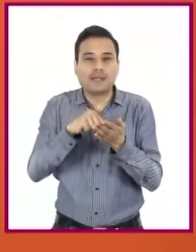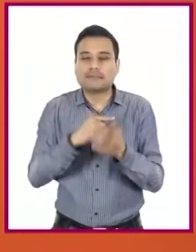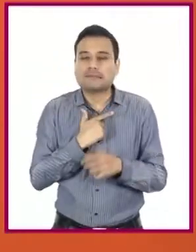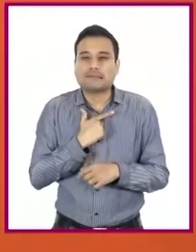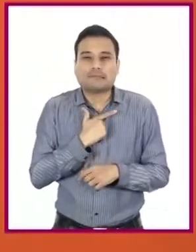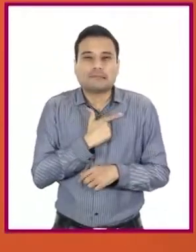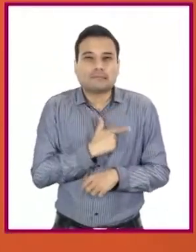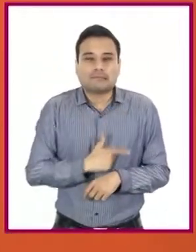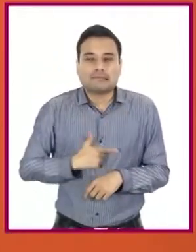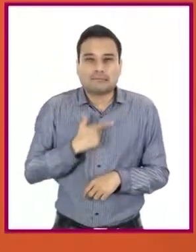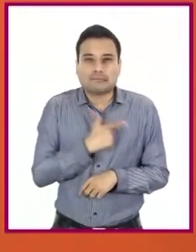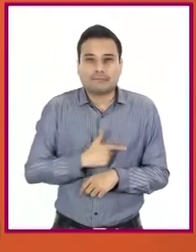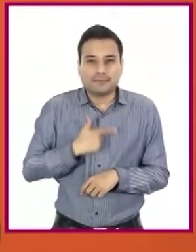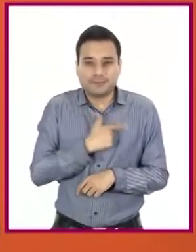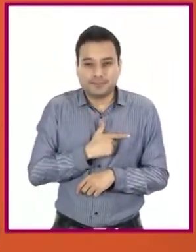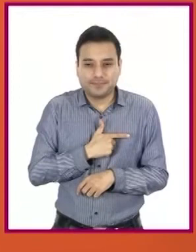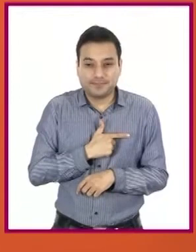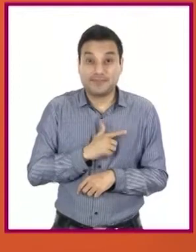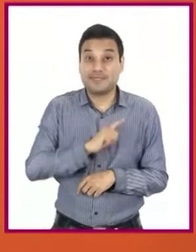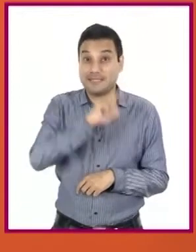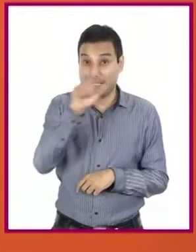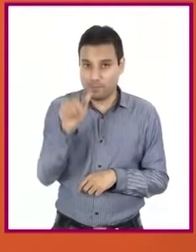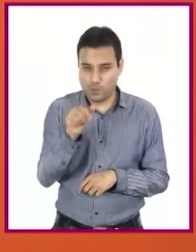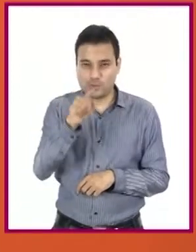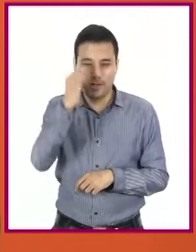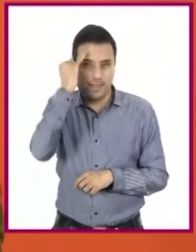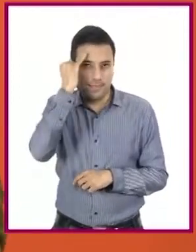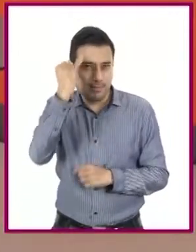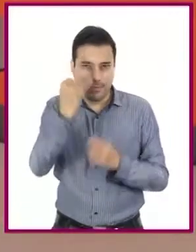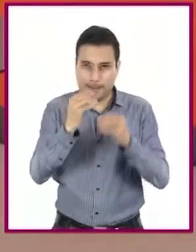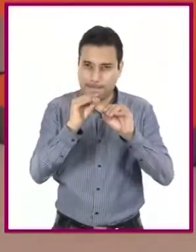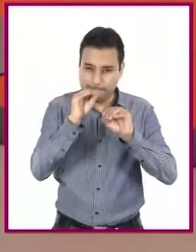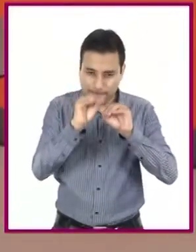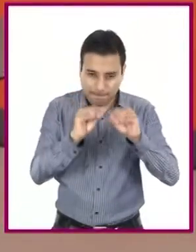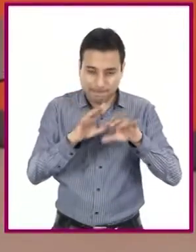transformar y preparen su imaginación para trabajar.